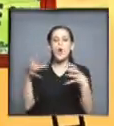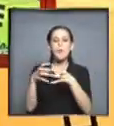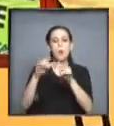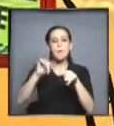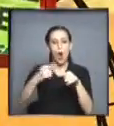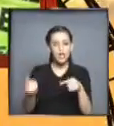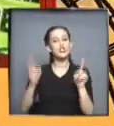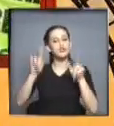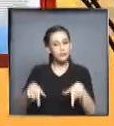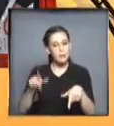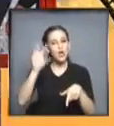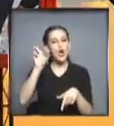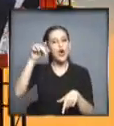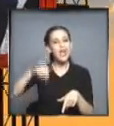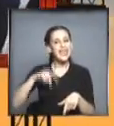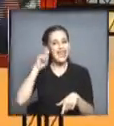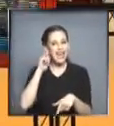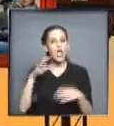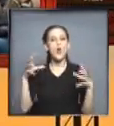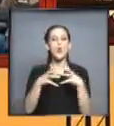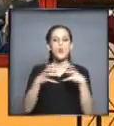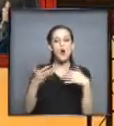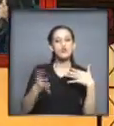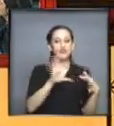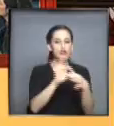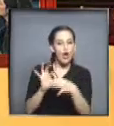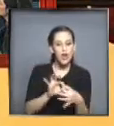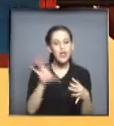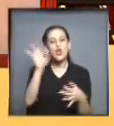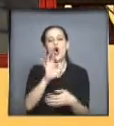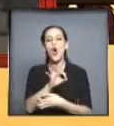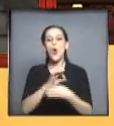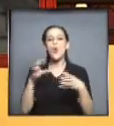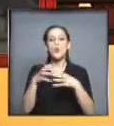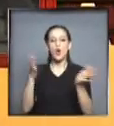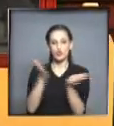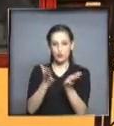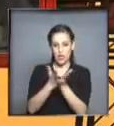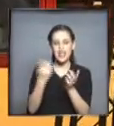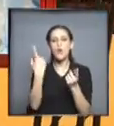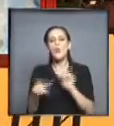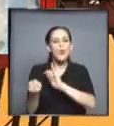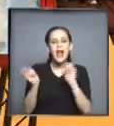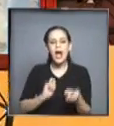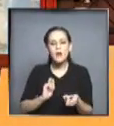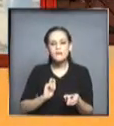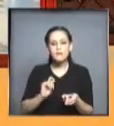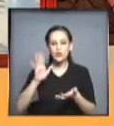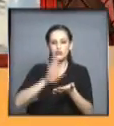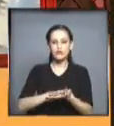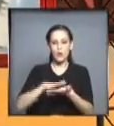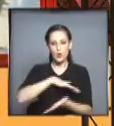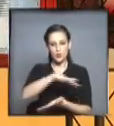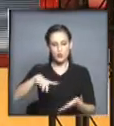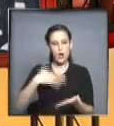políticos, sino también en ONGs, grupos solidarios o centros de estudiantes. ¿Cuáles fueron los cambios que convirtieron el hecho de militar en